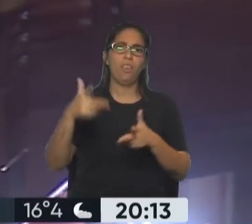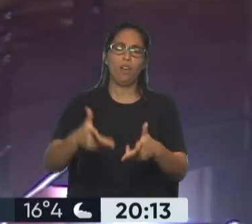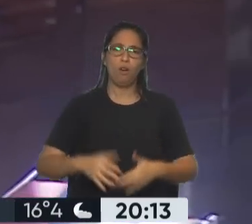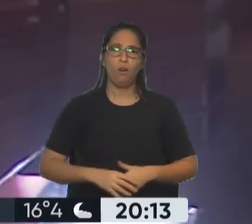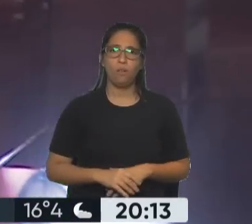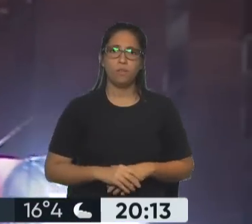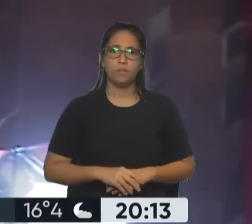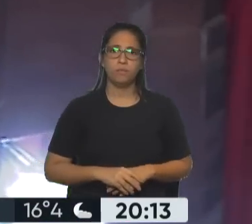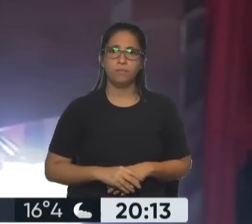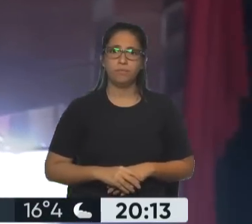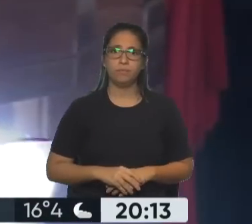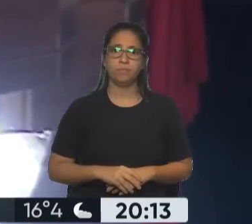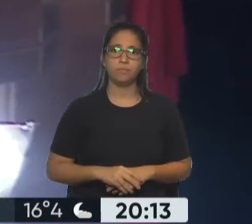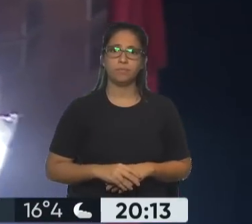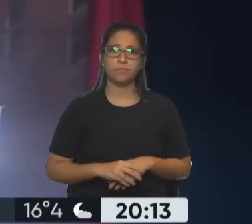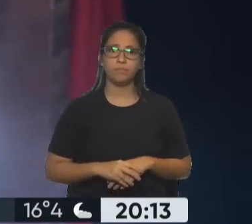Miren,